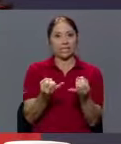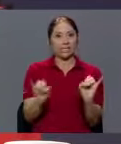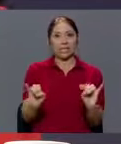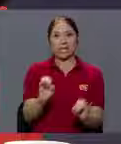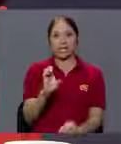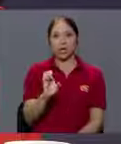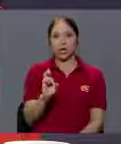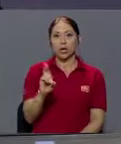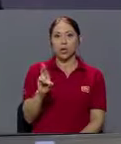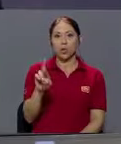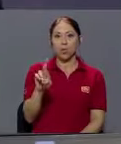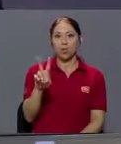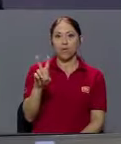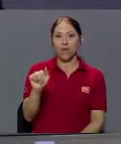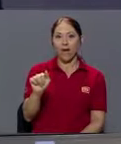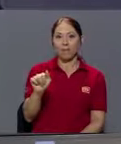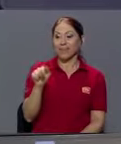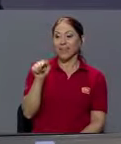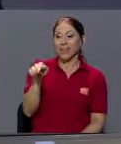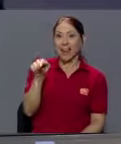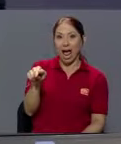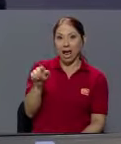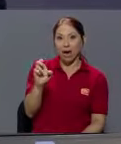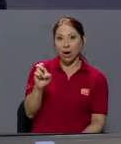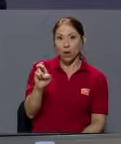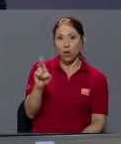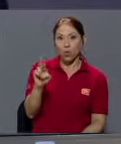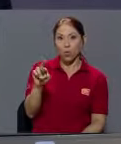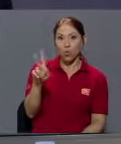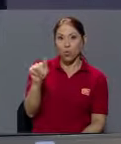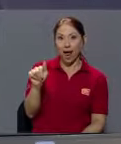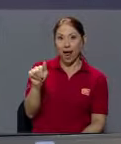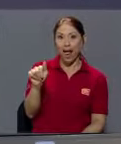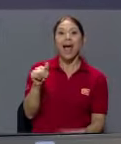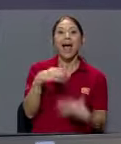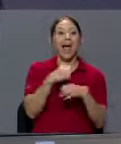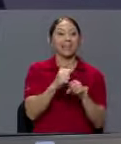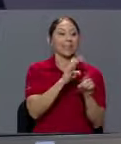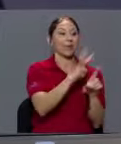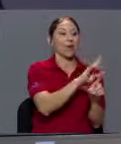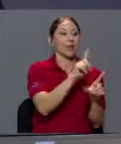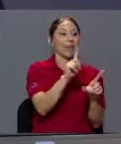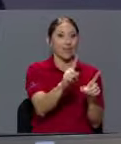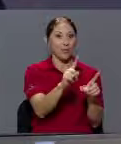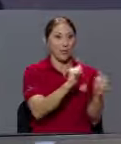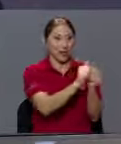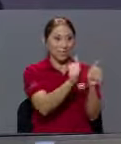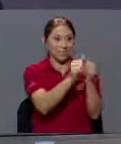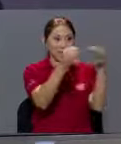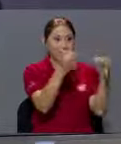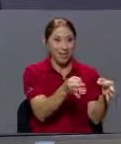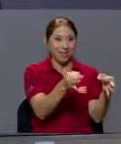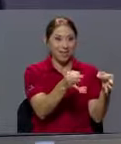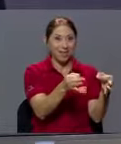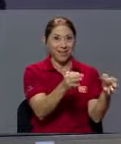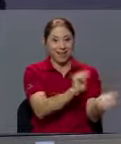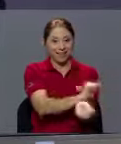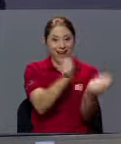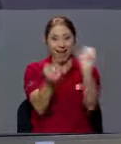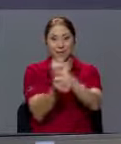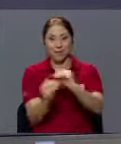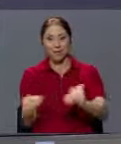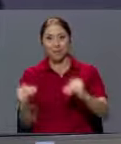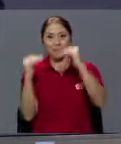sin la curva. La curva es la que permite pasar del 41% al 73%. Y el saldo